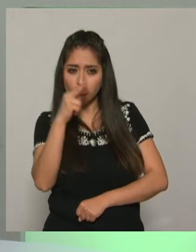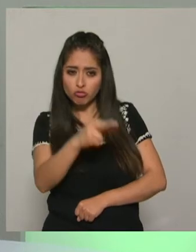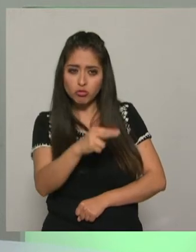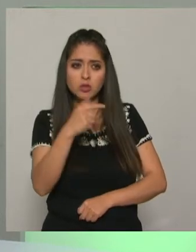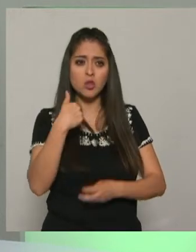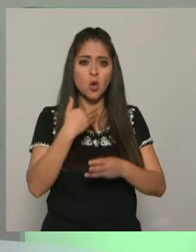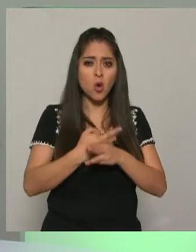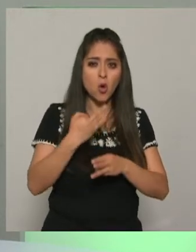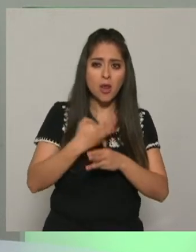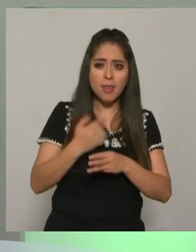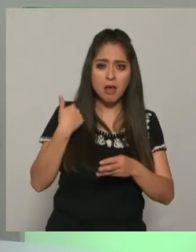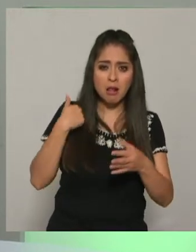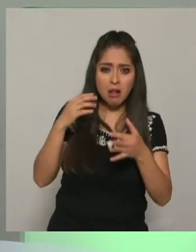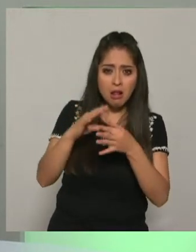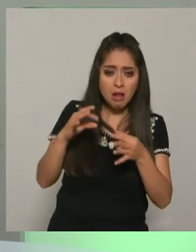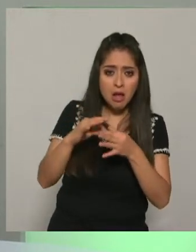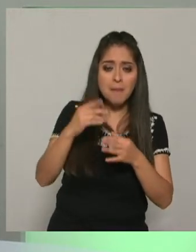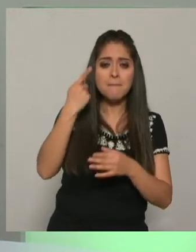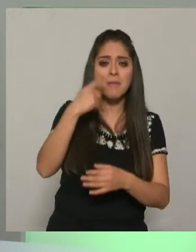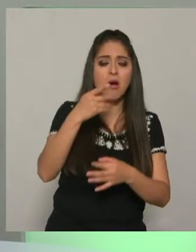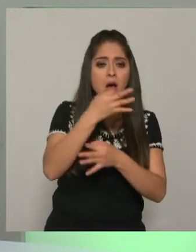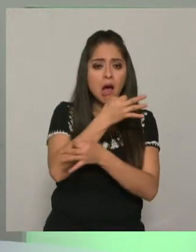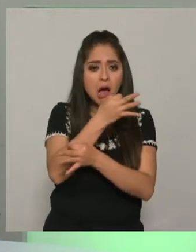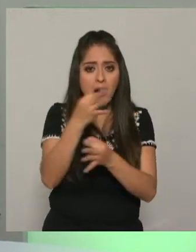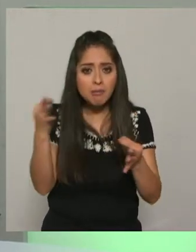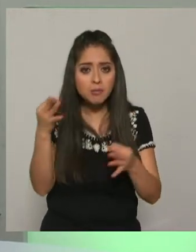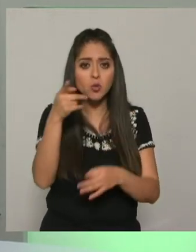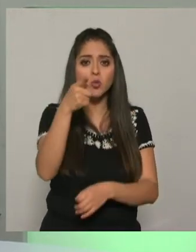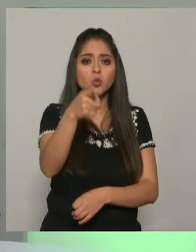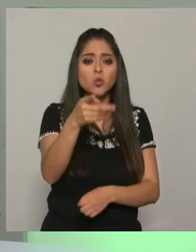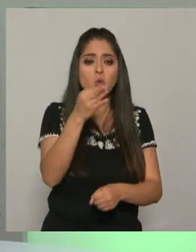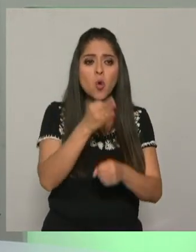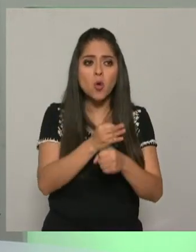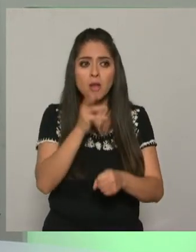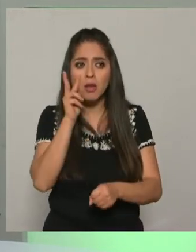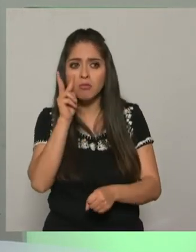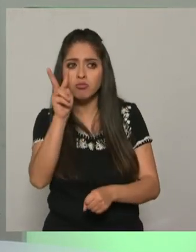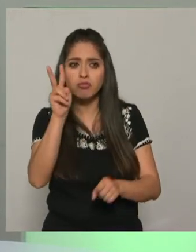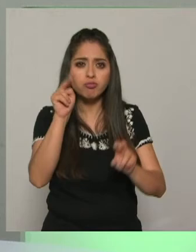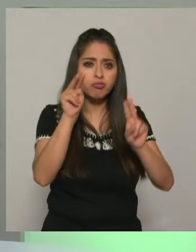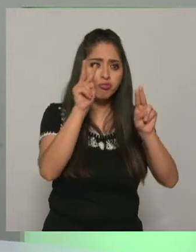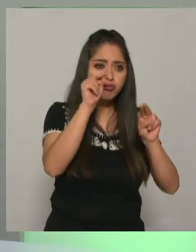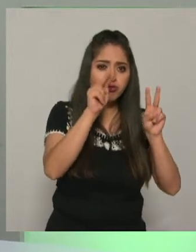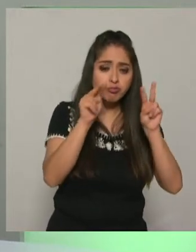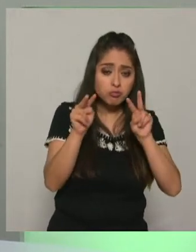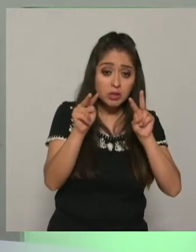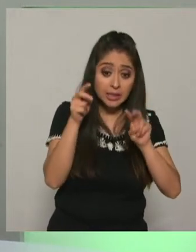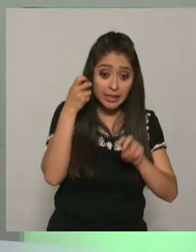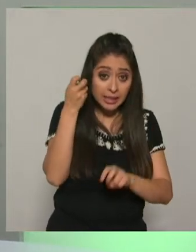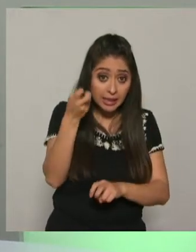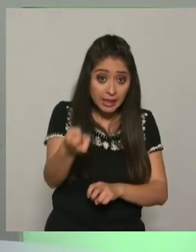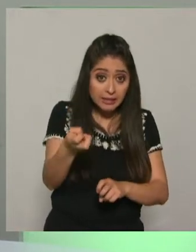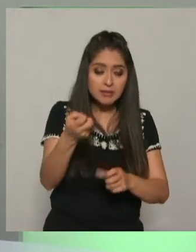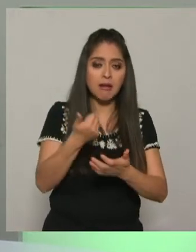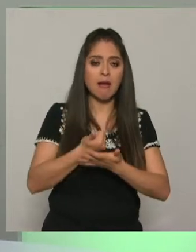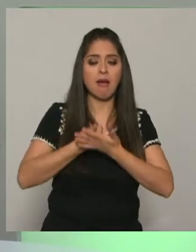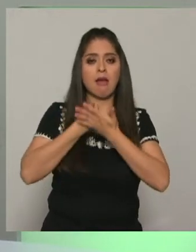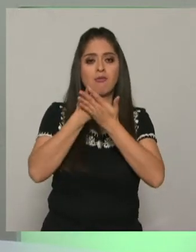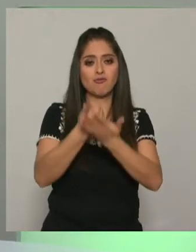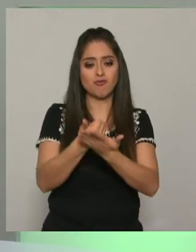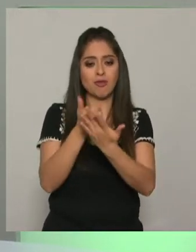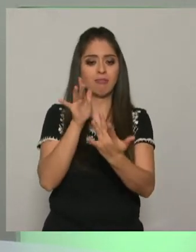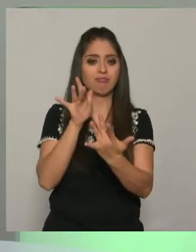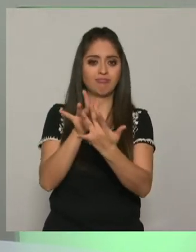esto, acabo de ver, pero habla de lo que tú estás viendo. Y eso es lo que realmente hace la